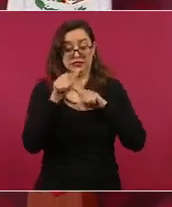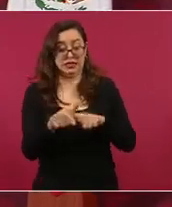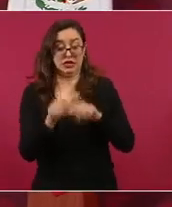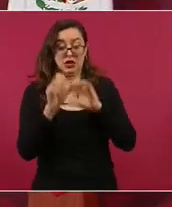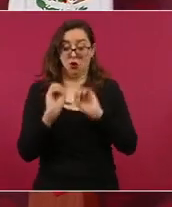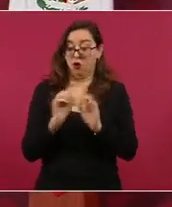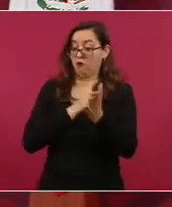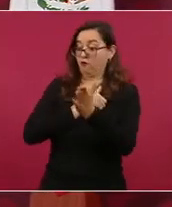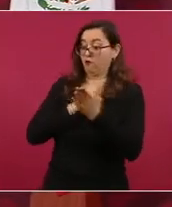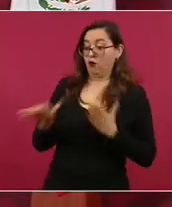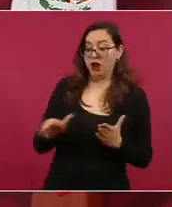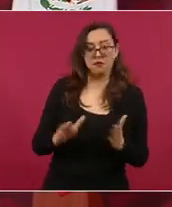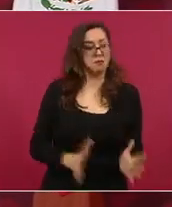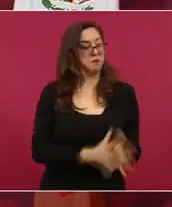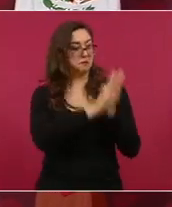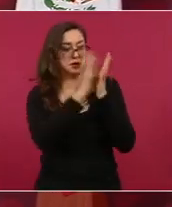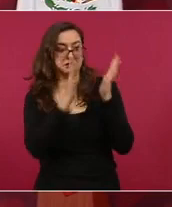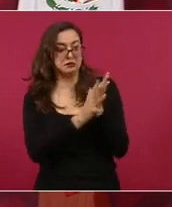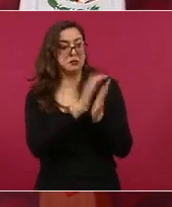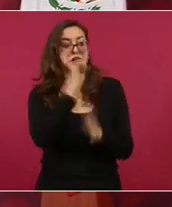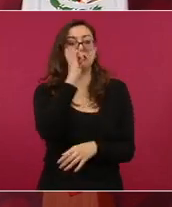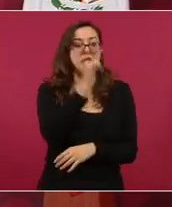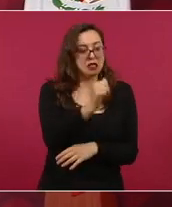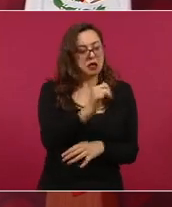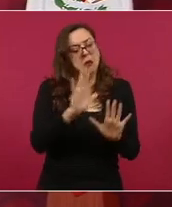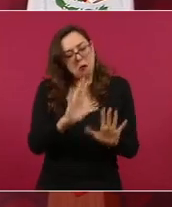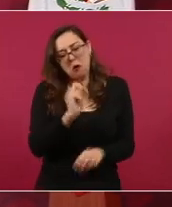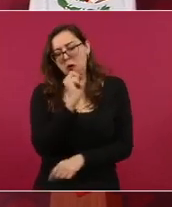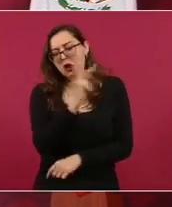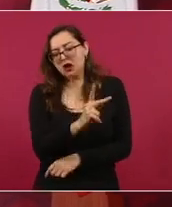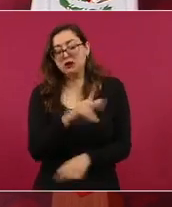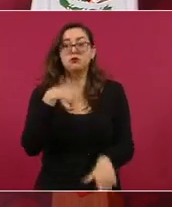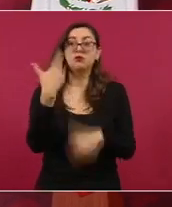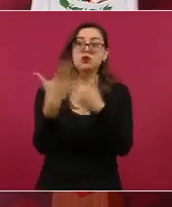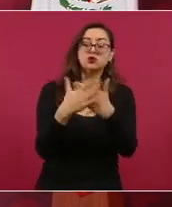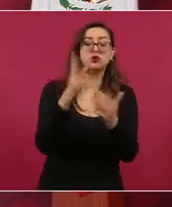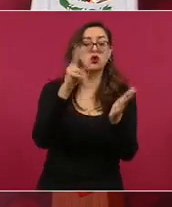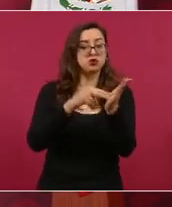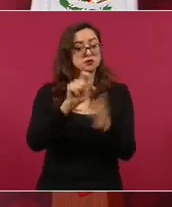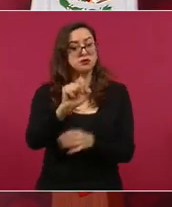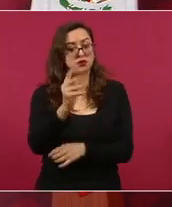revocación, pero ya van a tener su oportunidad.